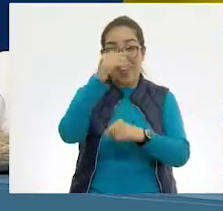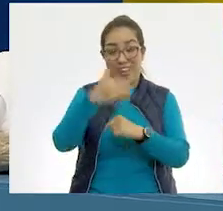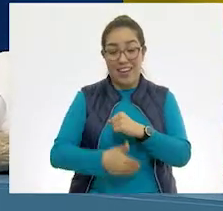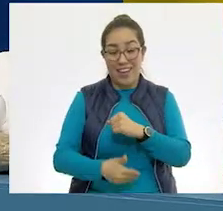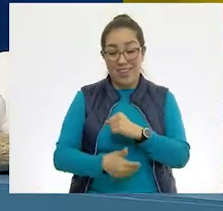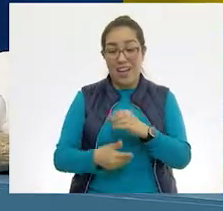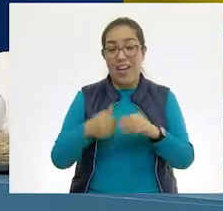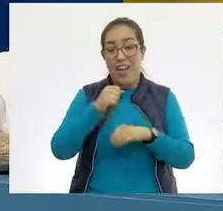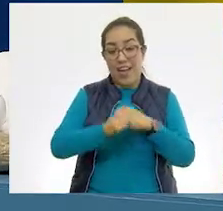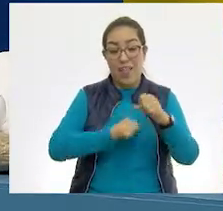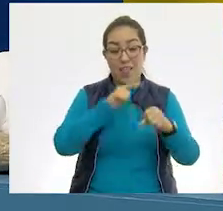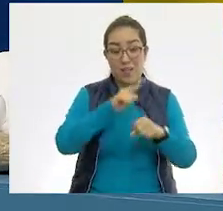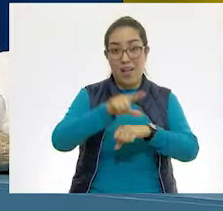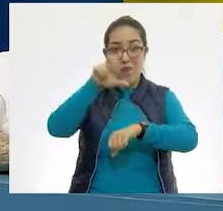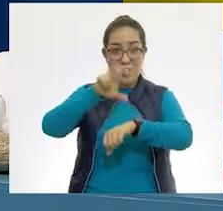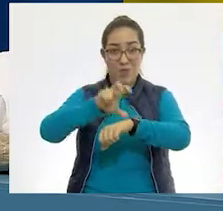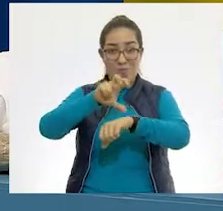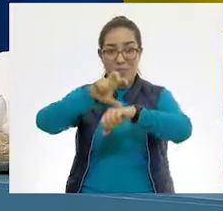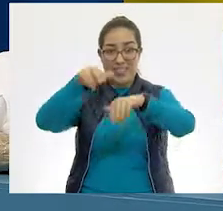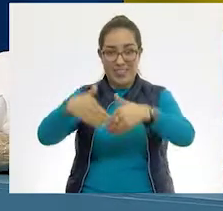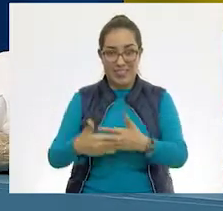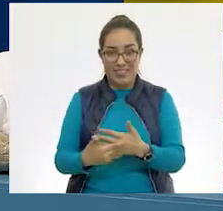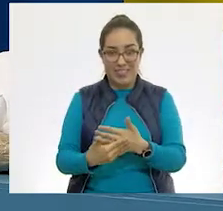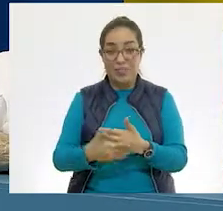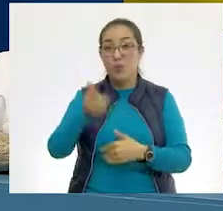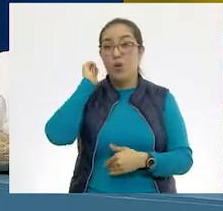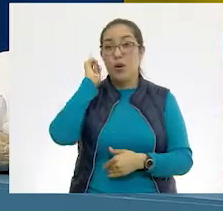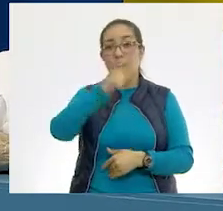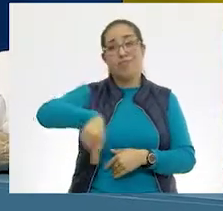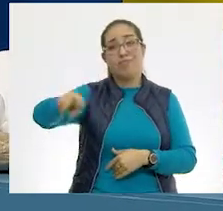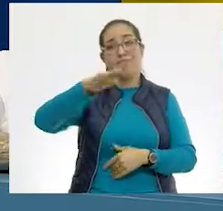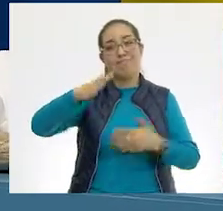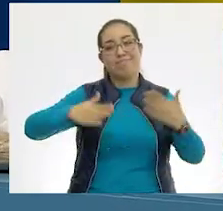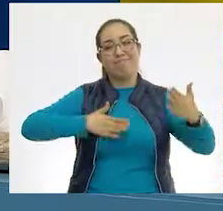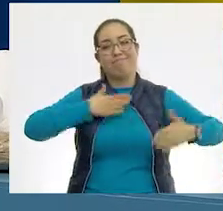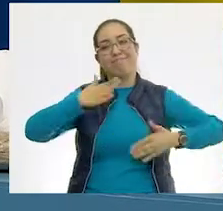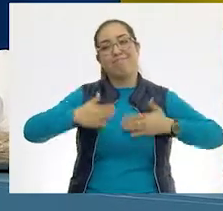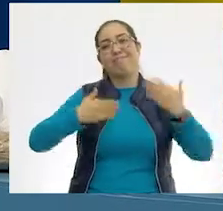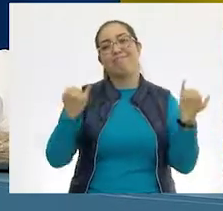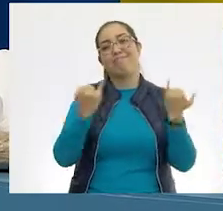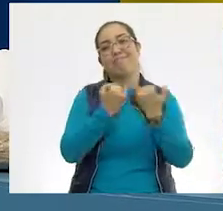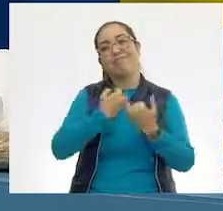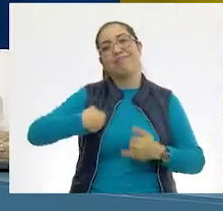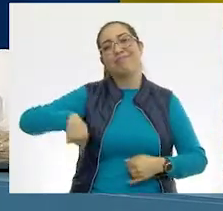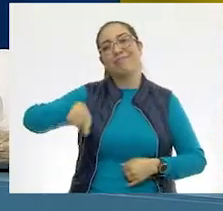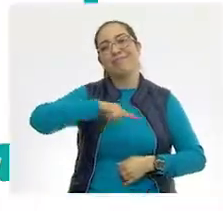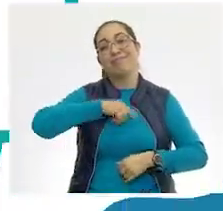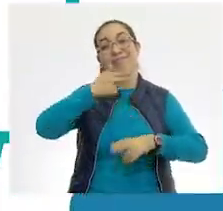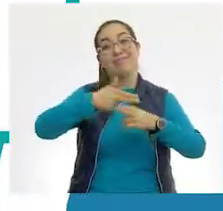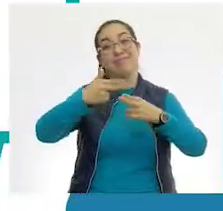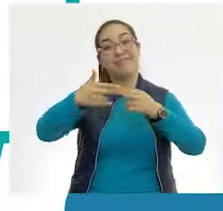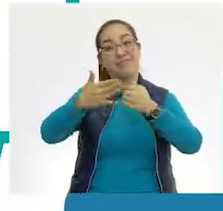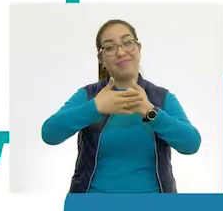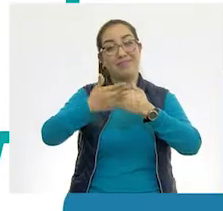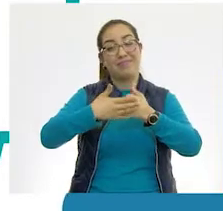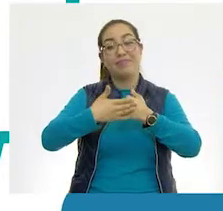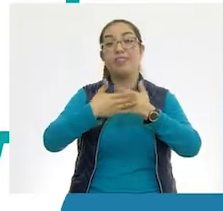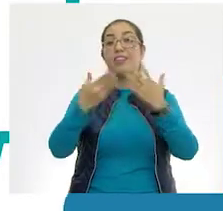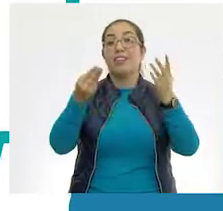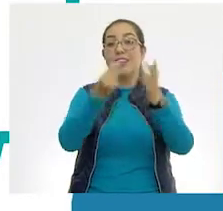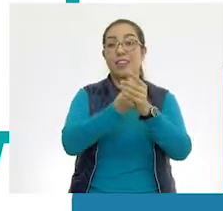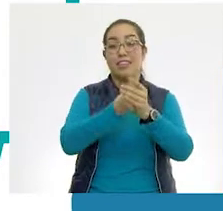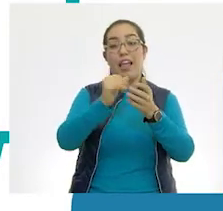los animales ovíparos. Espero que lo hayan disfrutado tanto como nosotros. Hasta la próxima. A